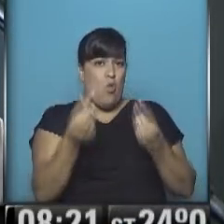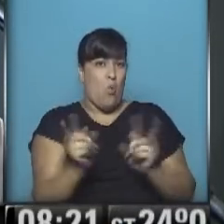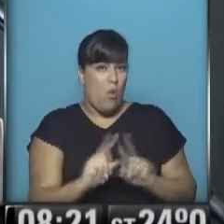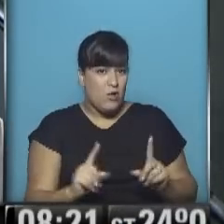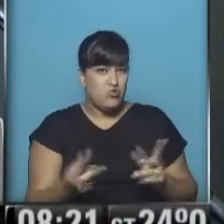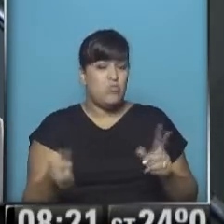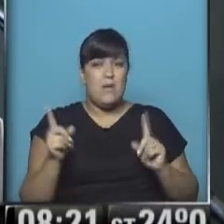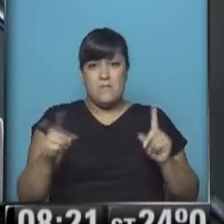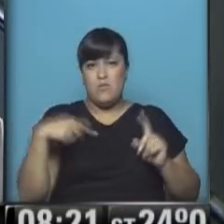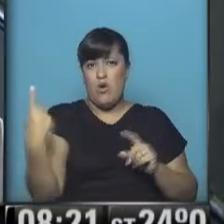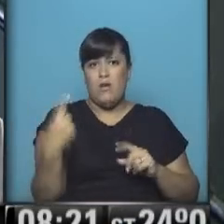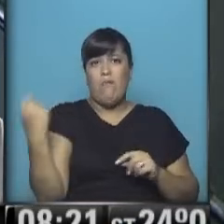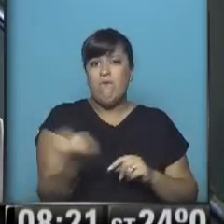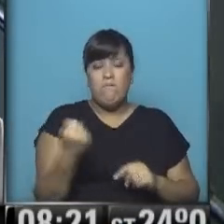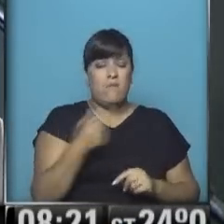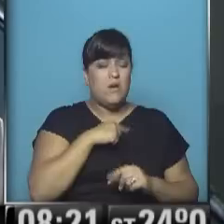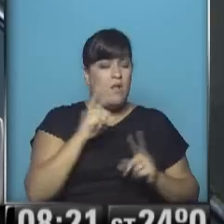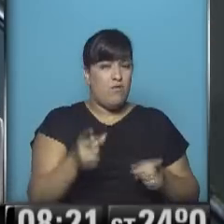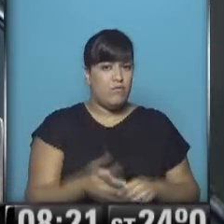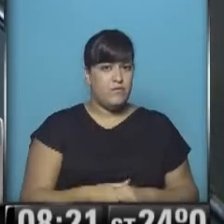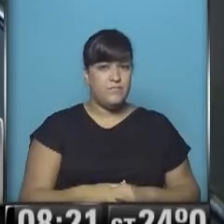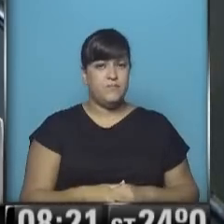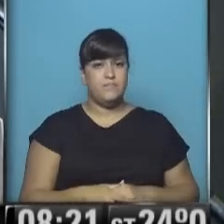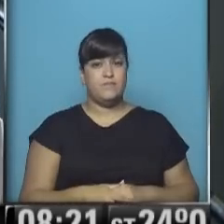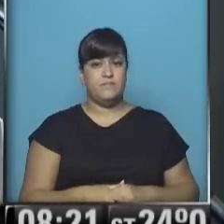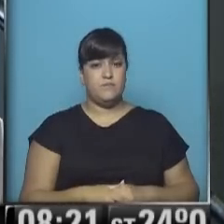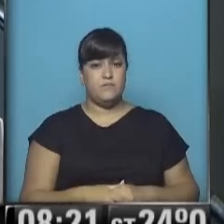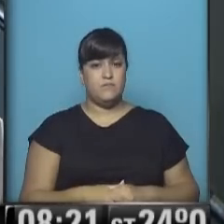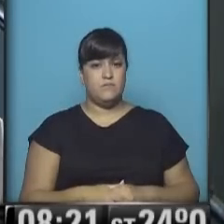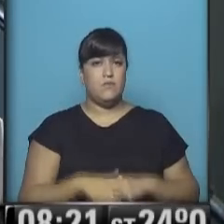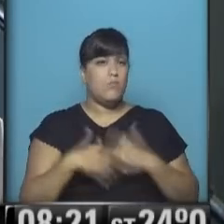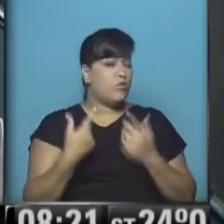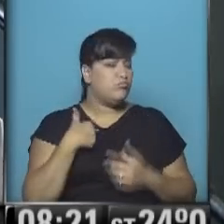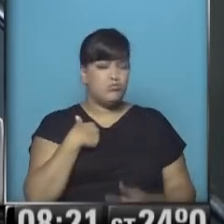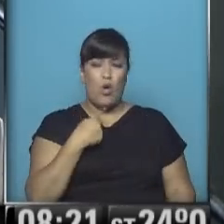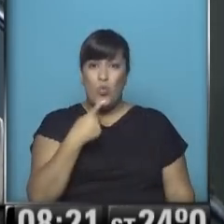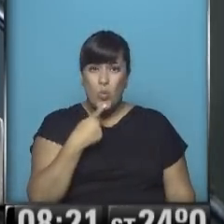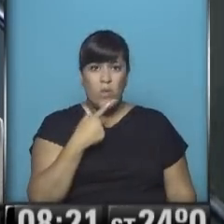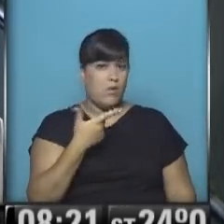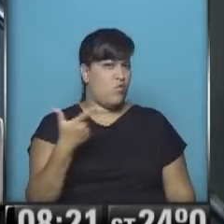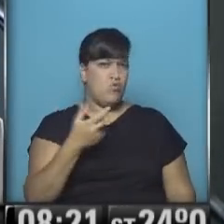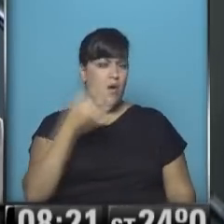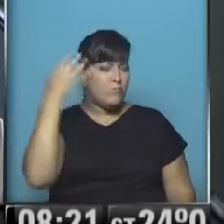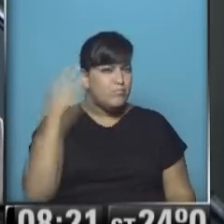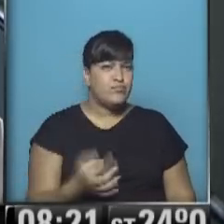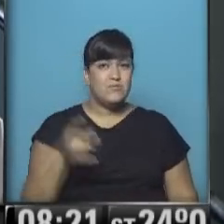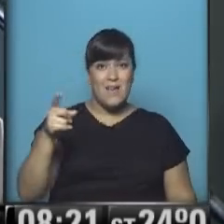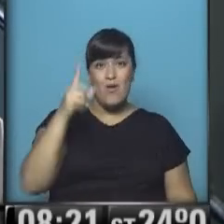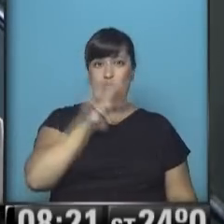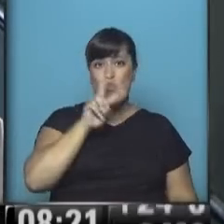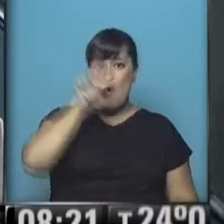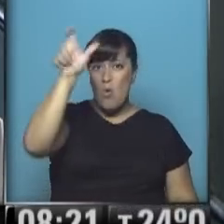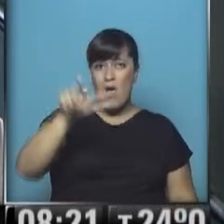lo que ellos pretenden sostener. De manera que no me cabe la menor duda que ella como